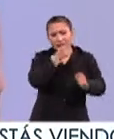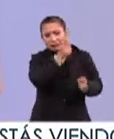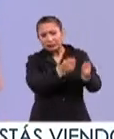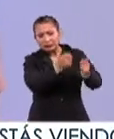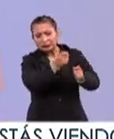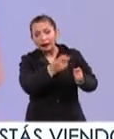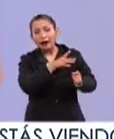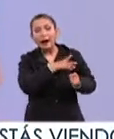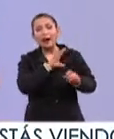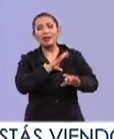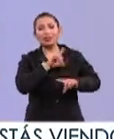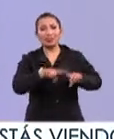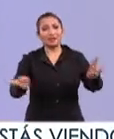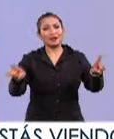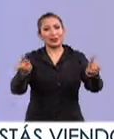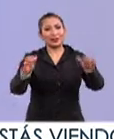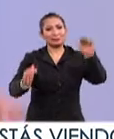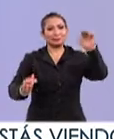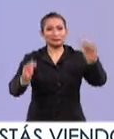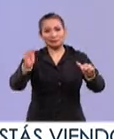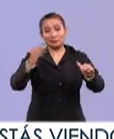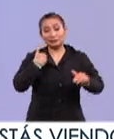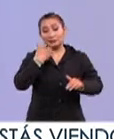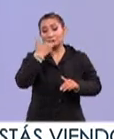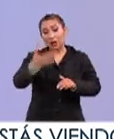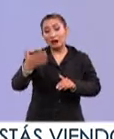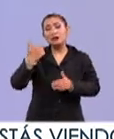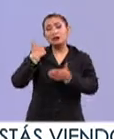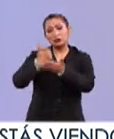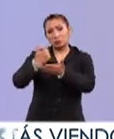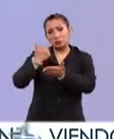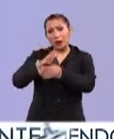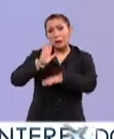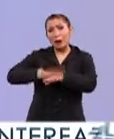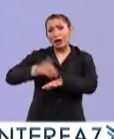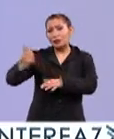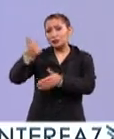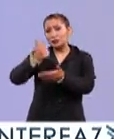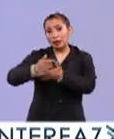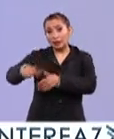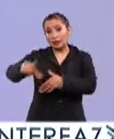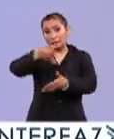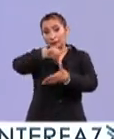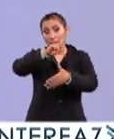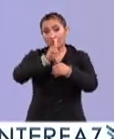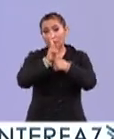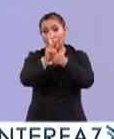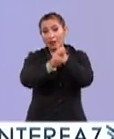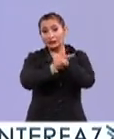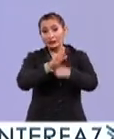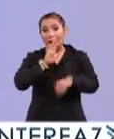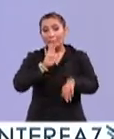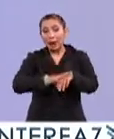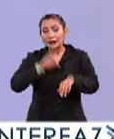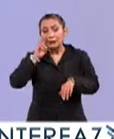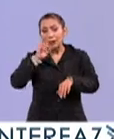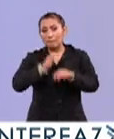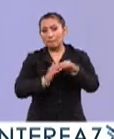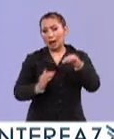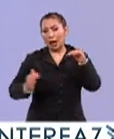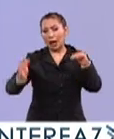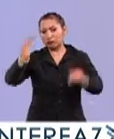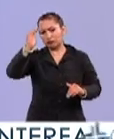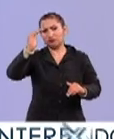casos existen diferencias en favor de las áreas urbanas. En América Latina, los países en donde se evidencia